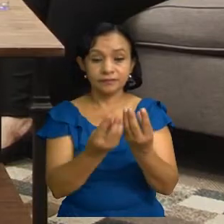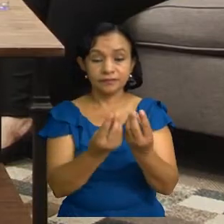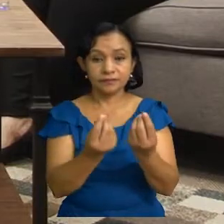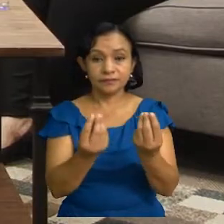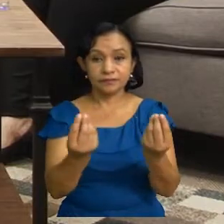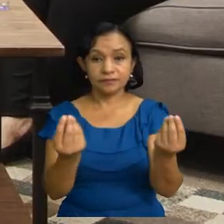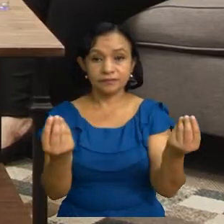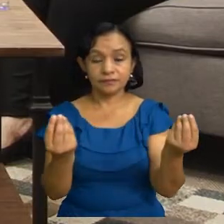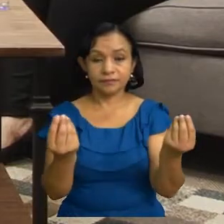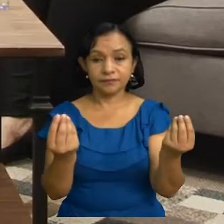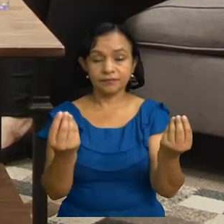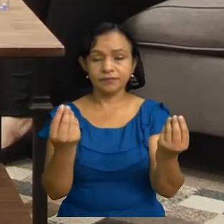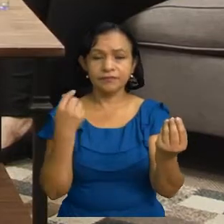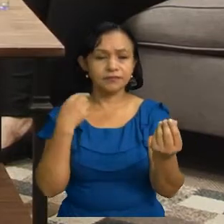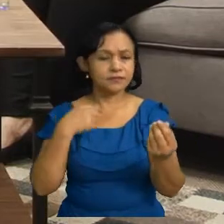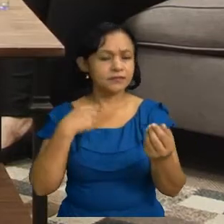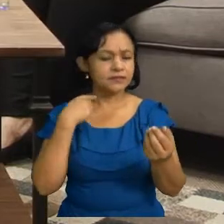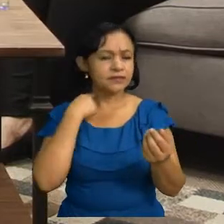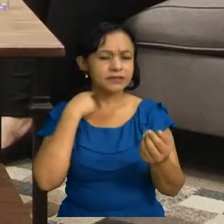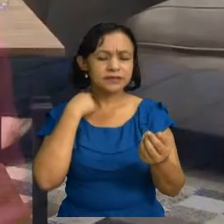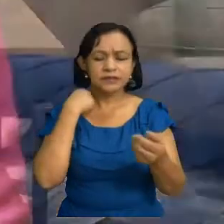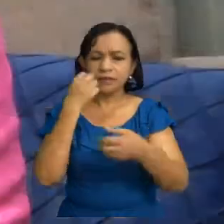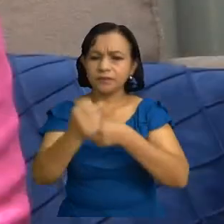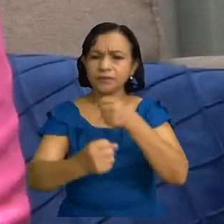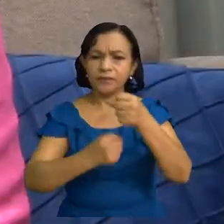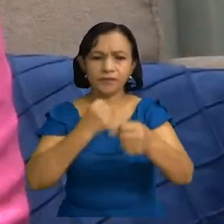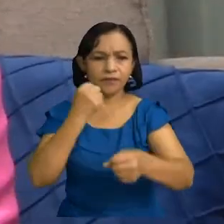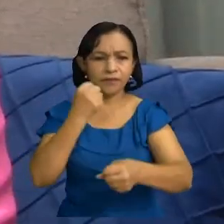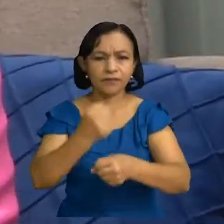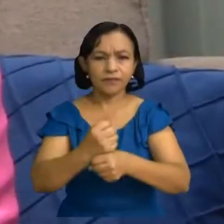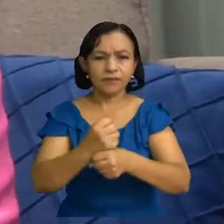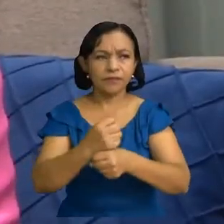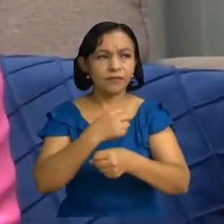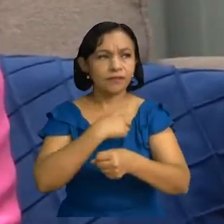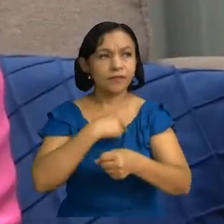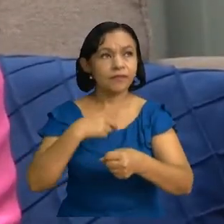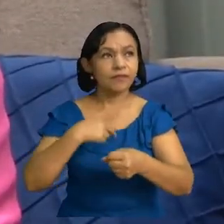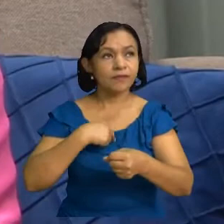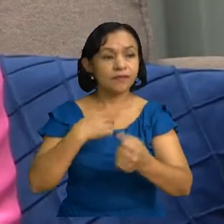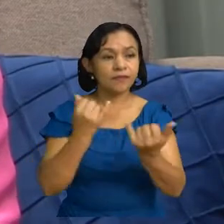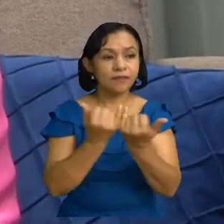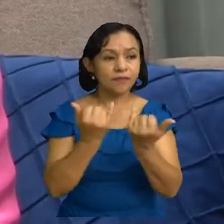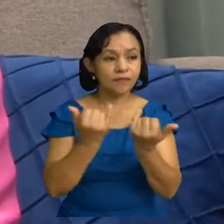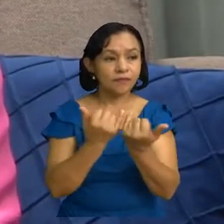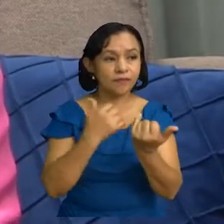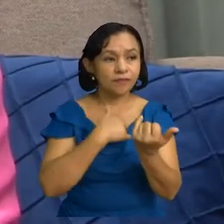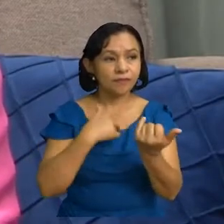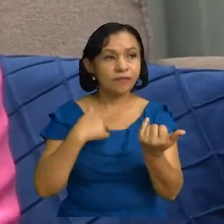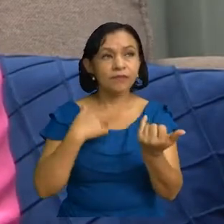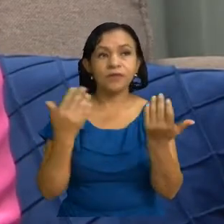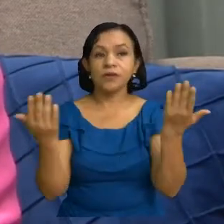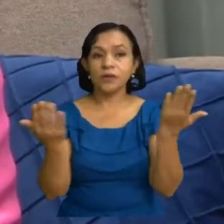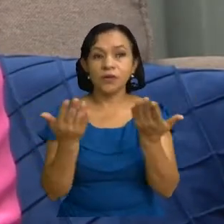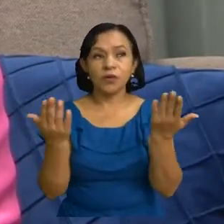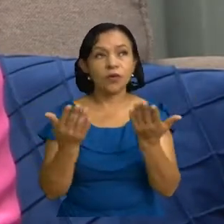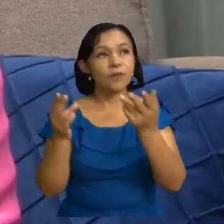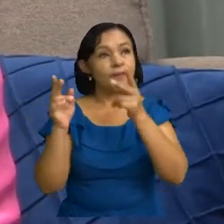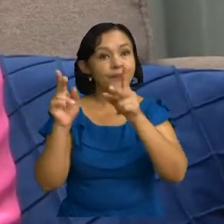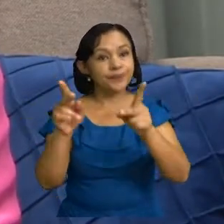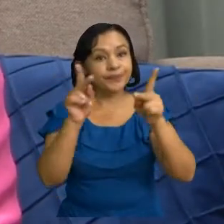todo el año porque hemos estado creando conciencia entre la ciudadanía